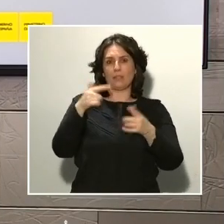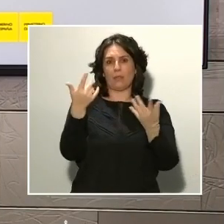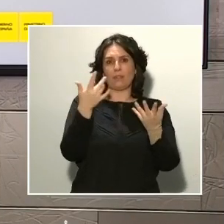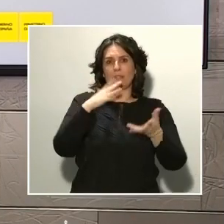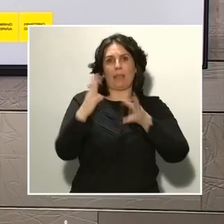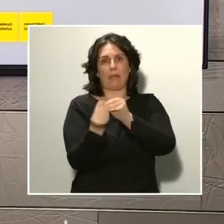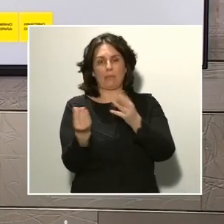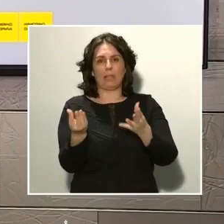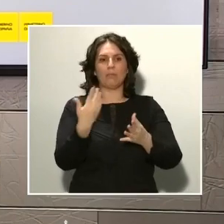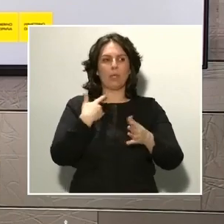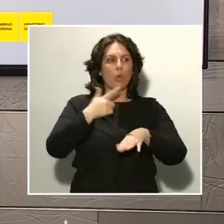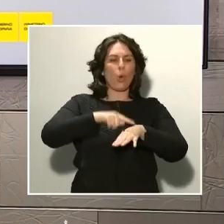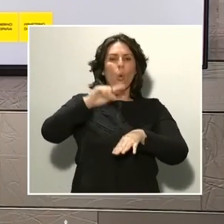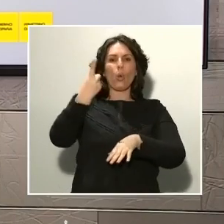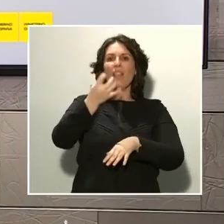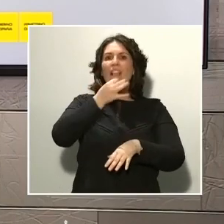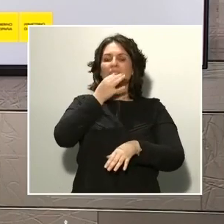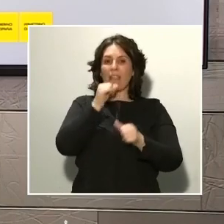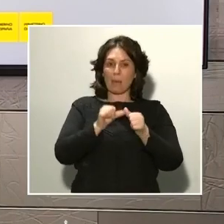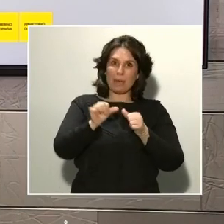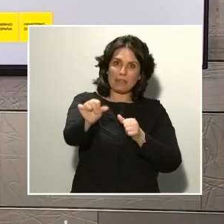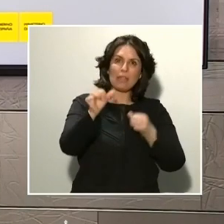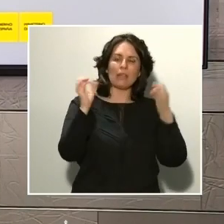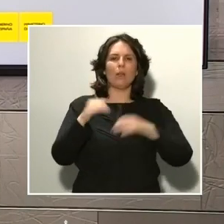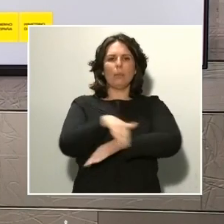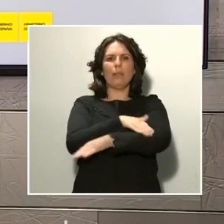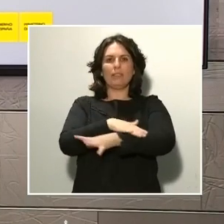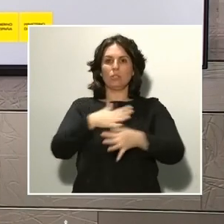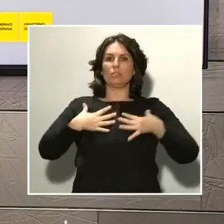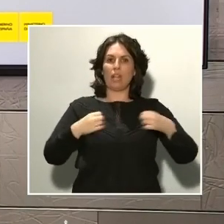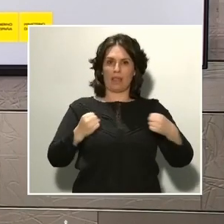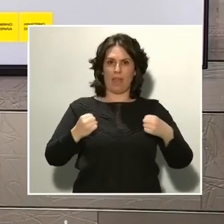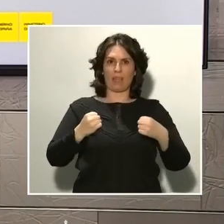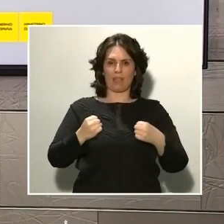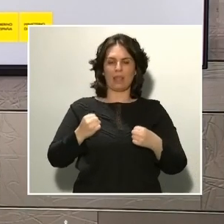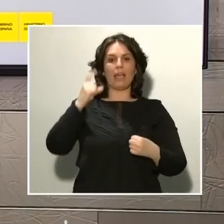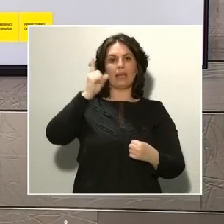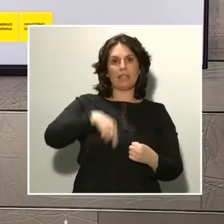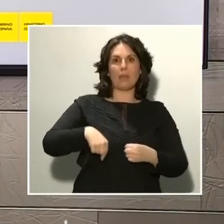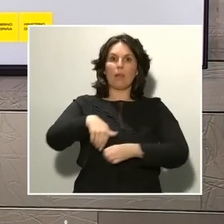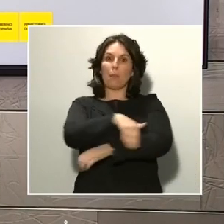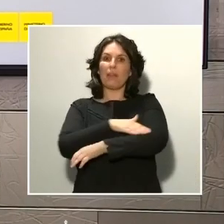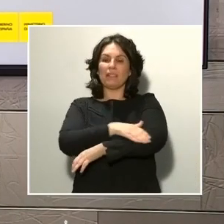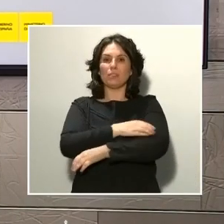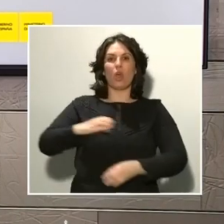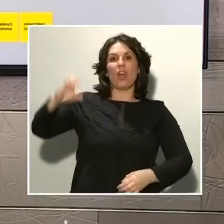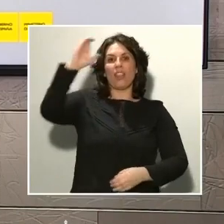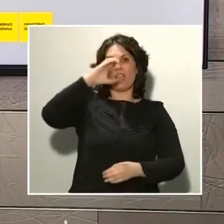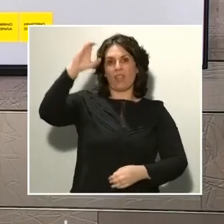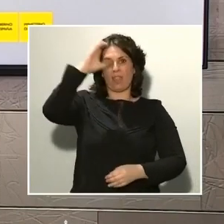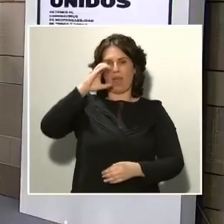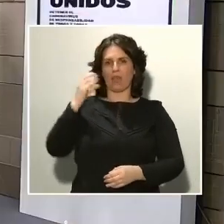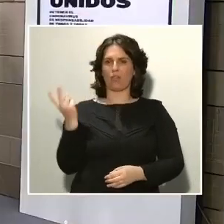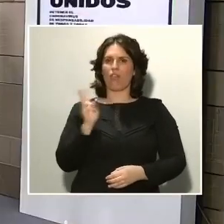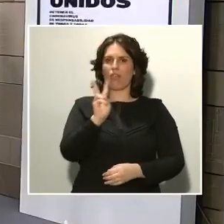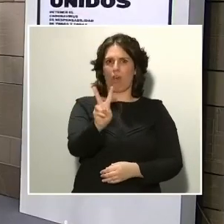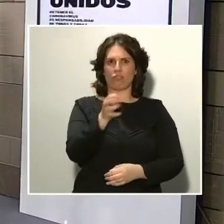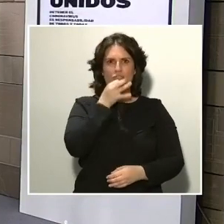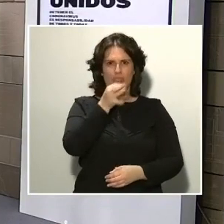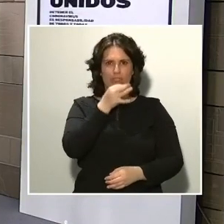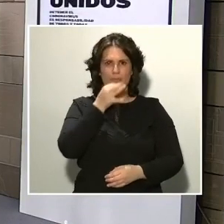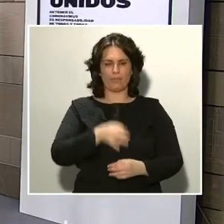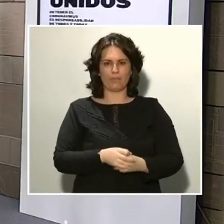una de la tarde, el ministro de Sanidad, Salvador Illa, y también el ministro de Ciencia, Pedro Duque. Comenzamos con la rueda de prensa de ahora.